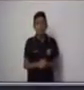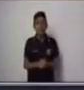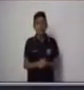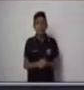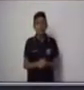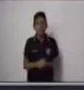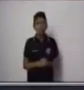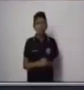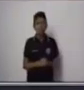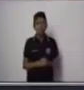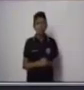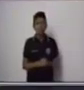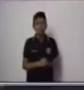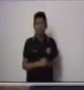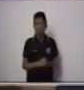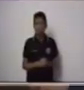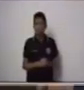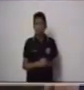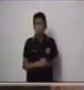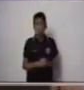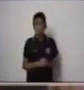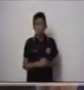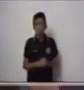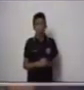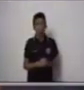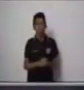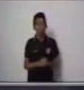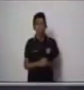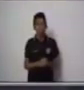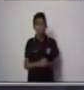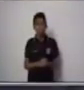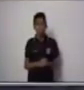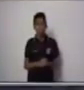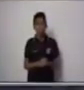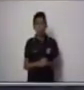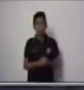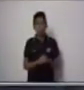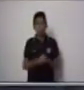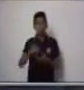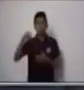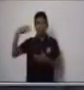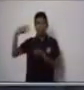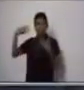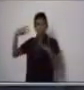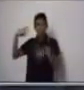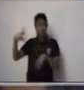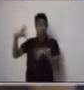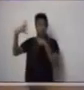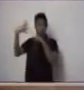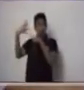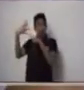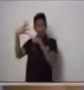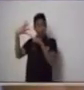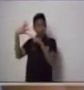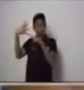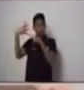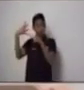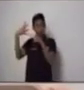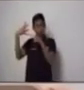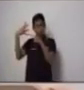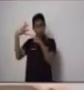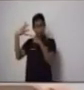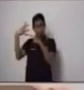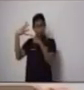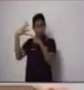Muy bien. Excelente. Pasamos a la siguiente palabra que ustedes me van a indicar.